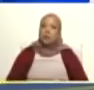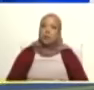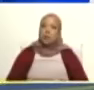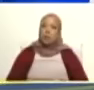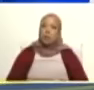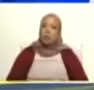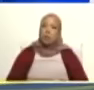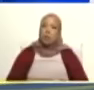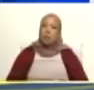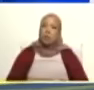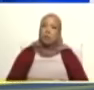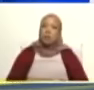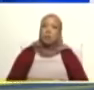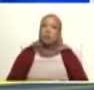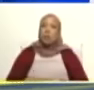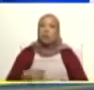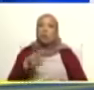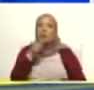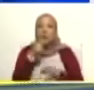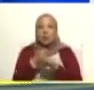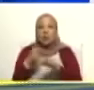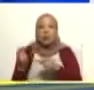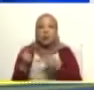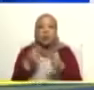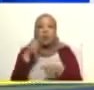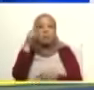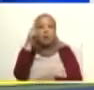A Dios rogando.